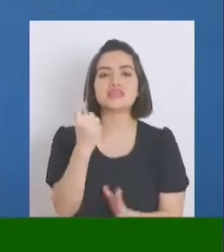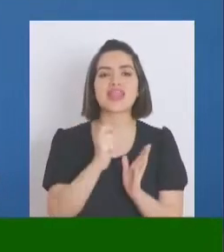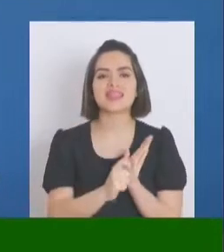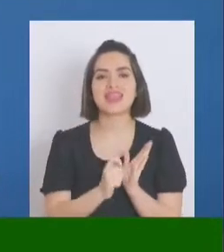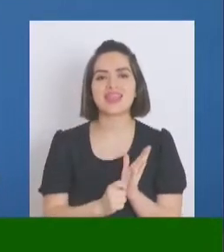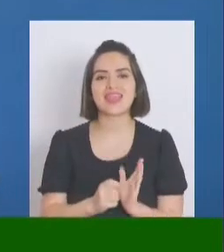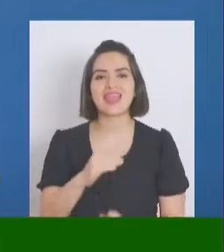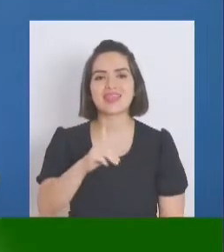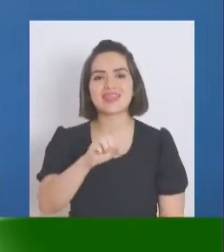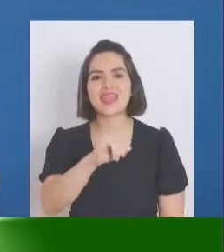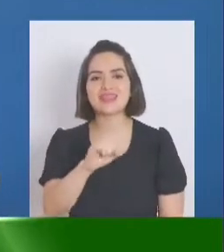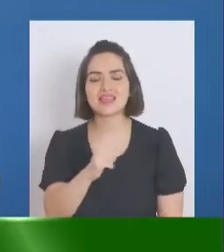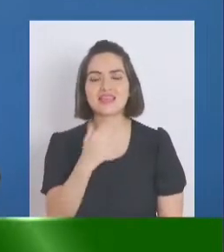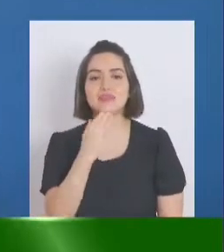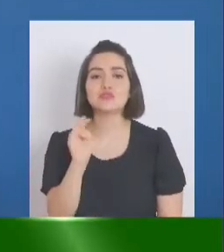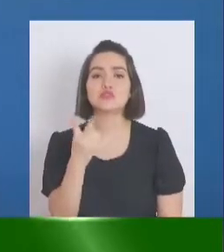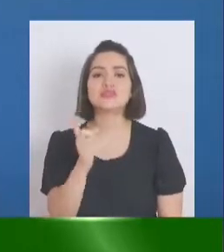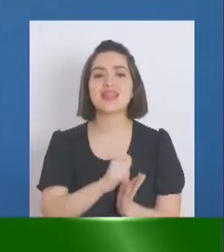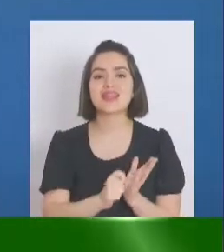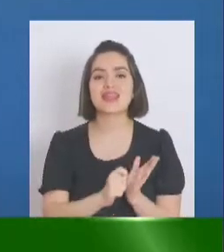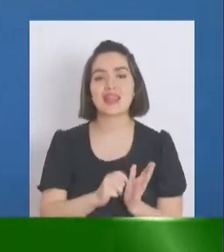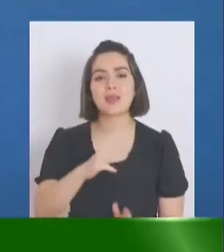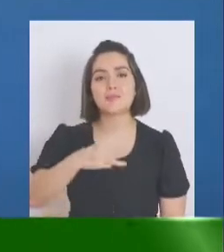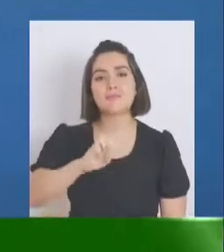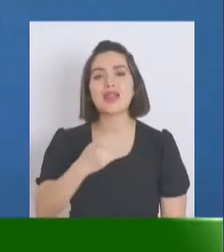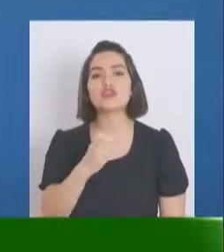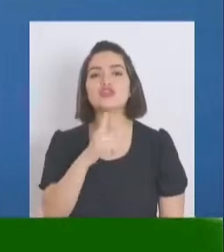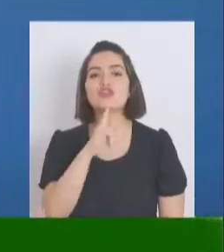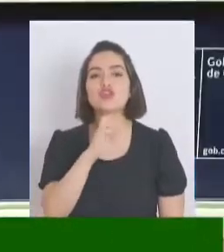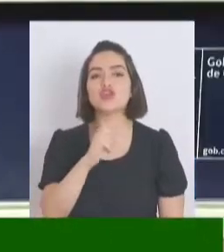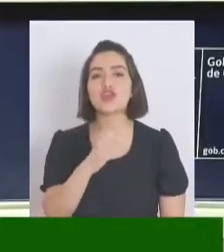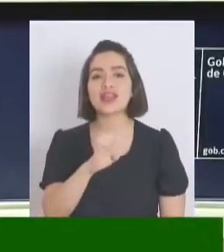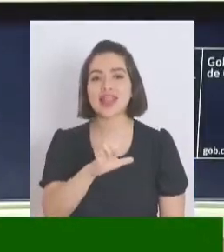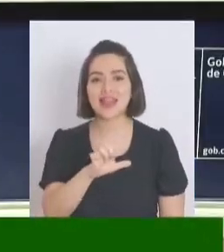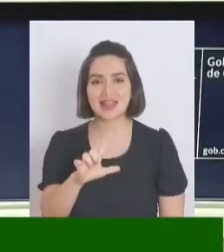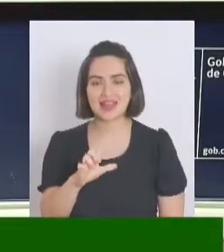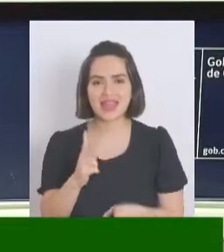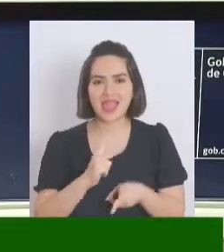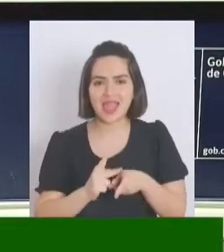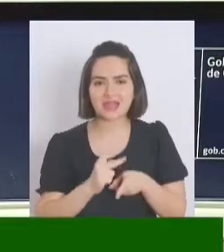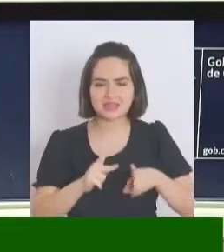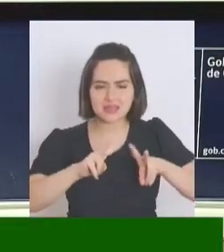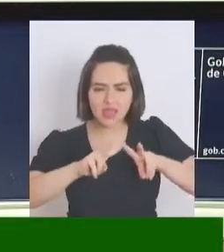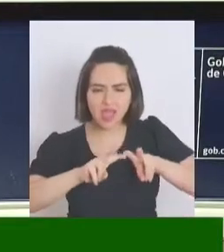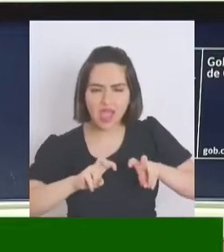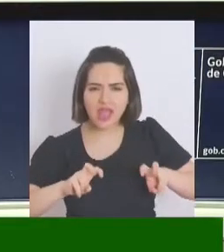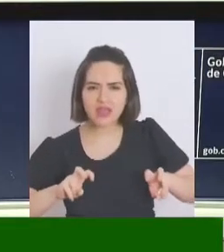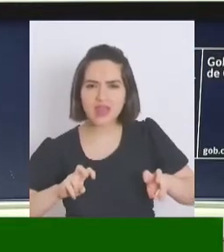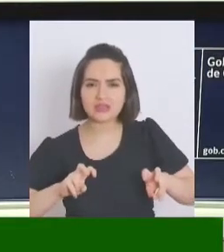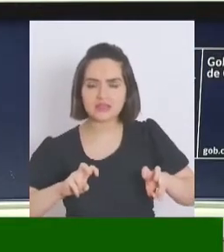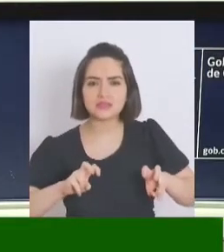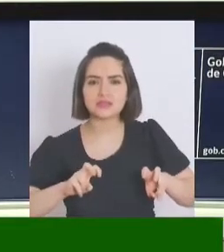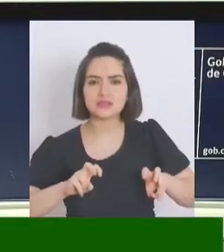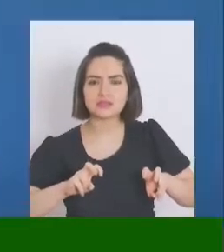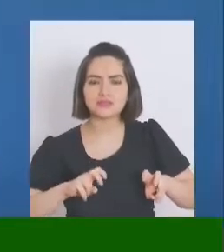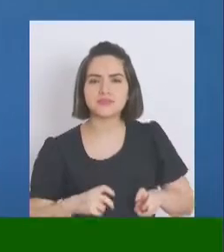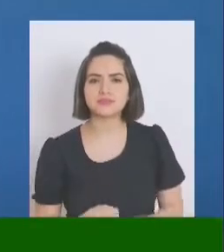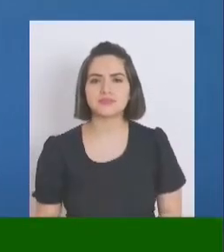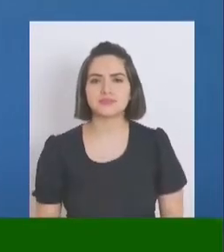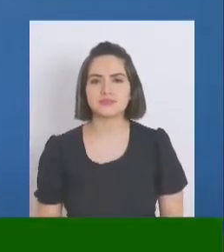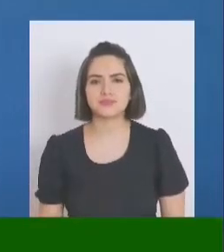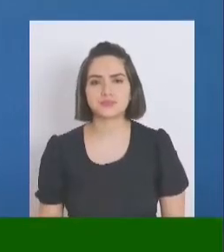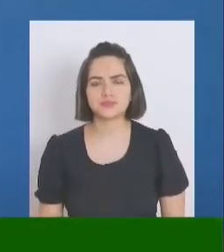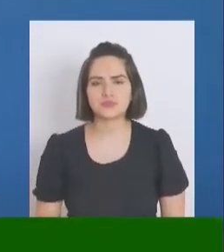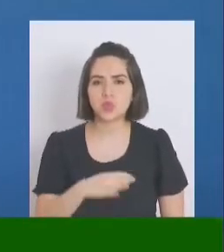DASA y a la subsecretaria Martorell para que elaboren un análisis con respecto a